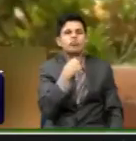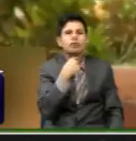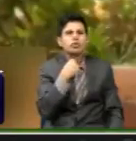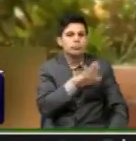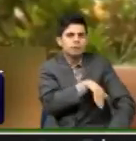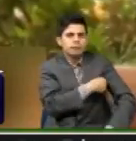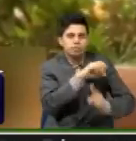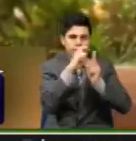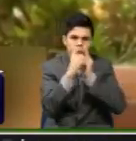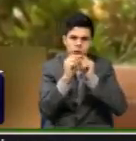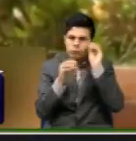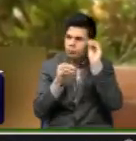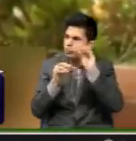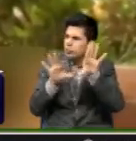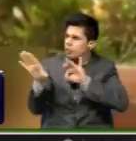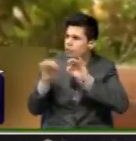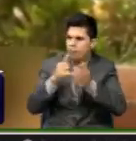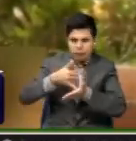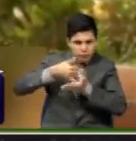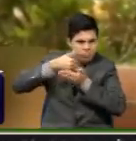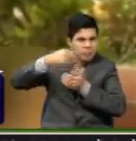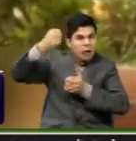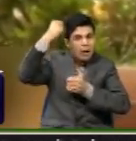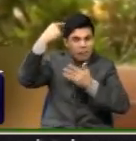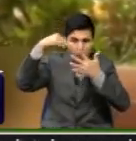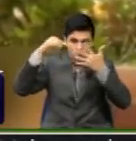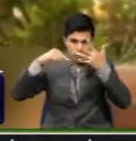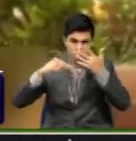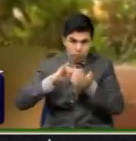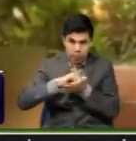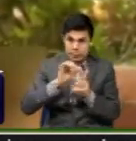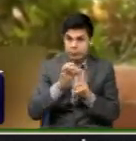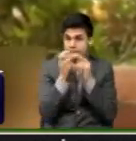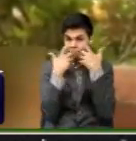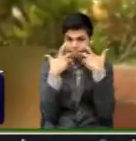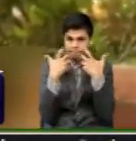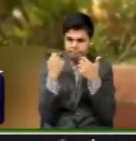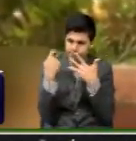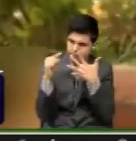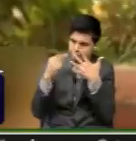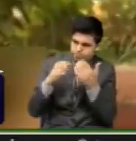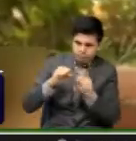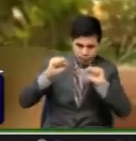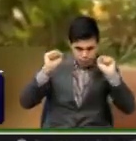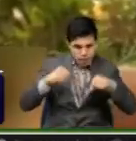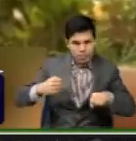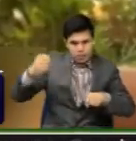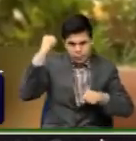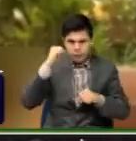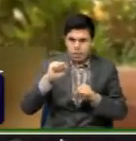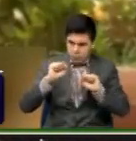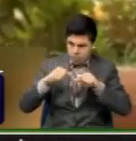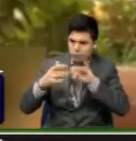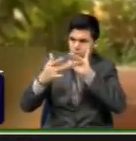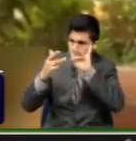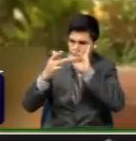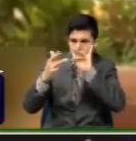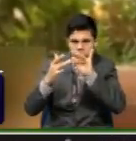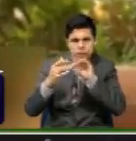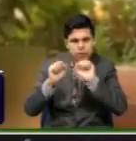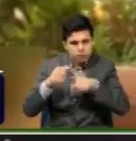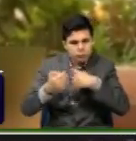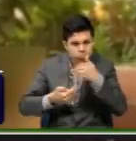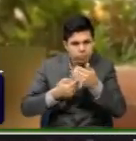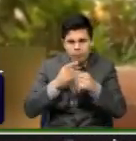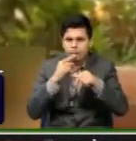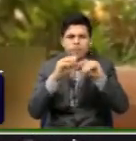Ministerio de Cultura, la que está ganando muchos premios como guionista. Ella pues por medio de otros amigos tuvimos un acercamiento y vamos a hablar